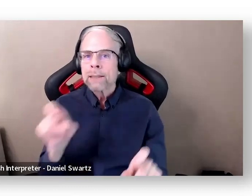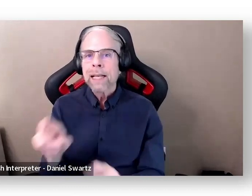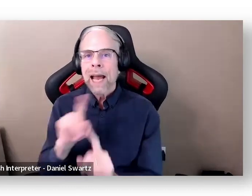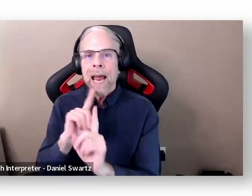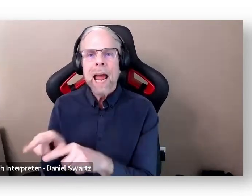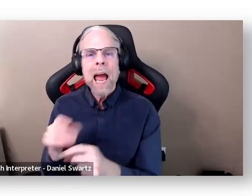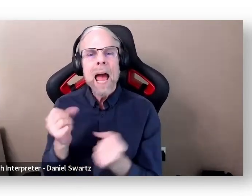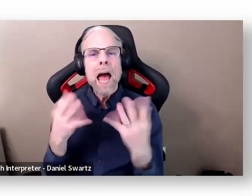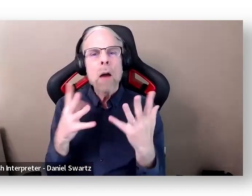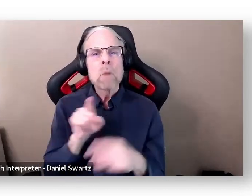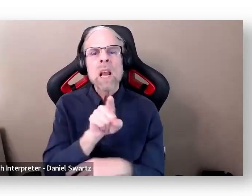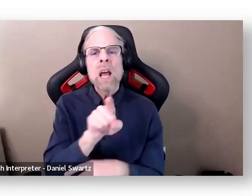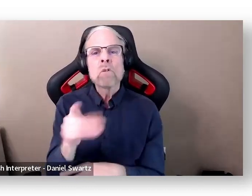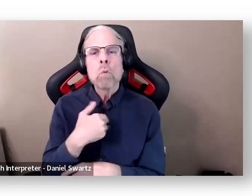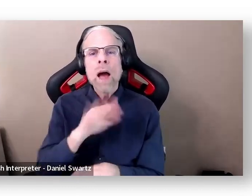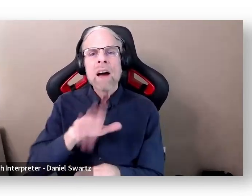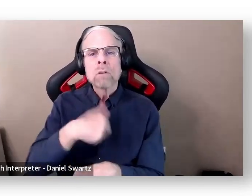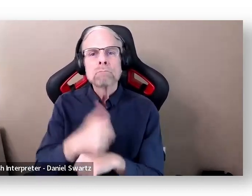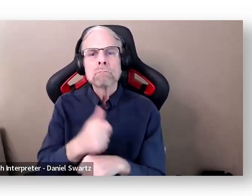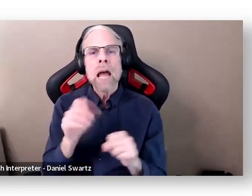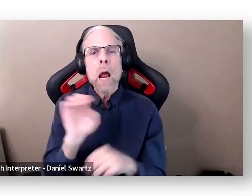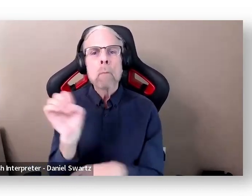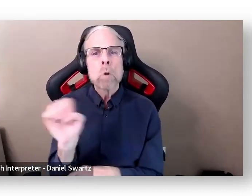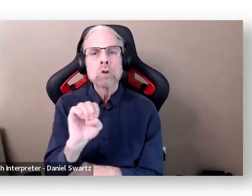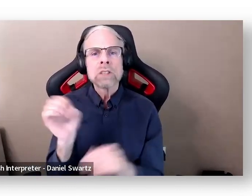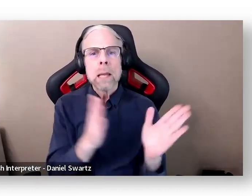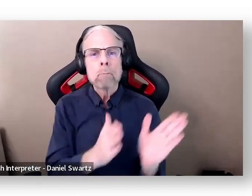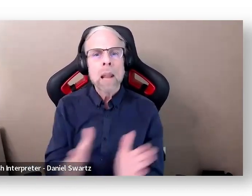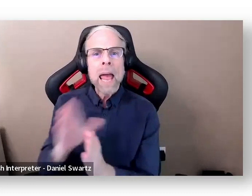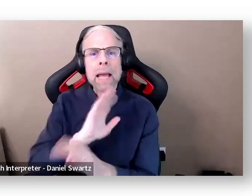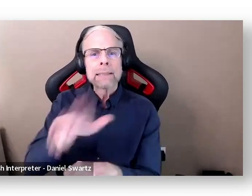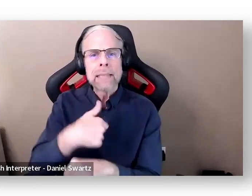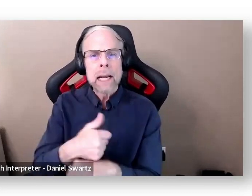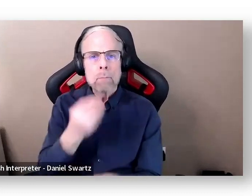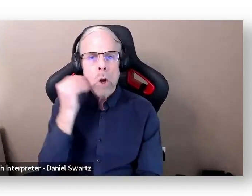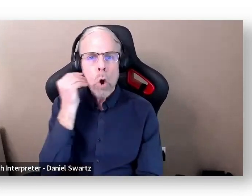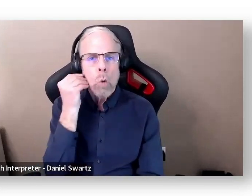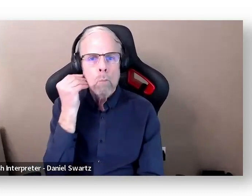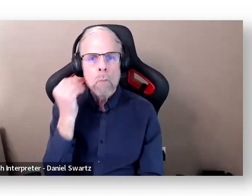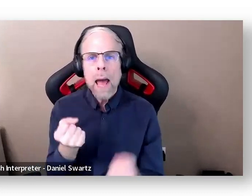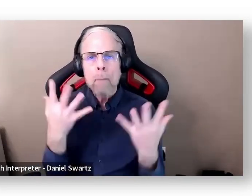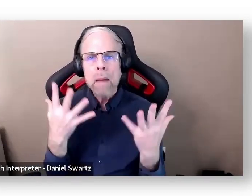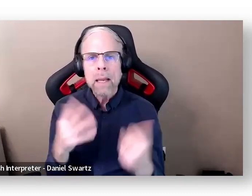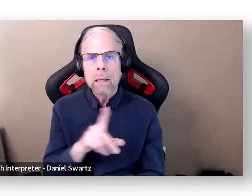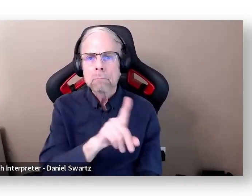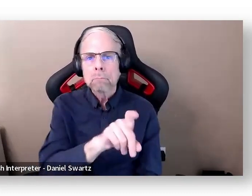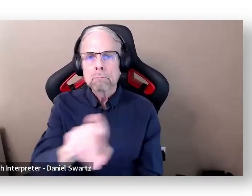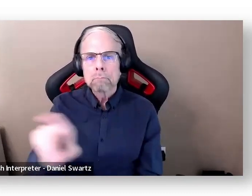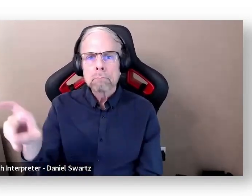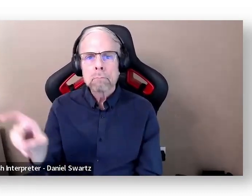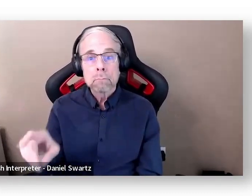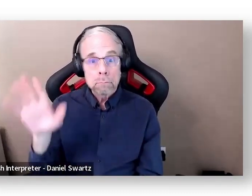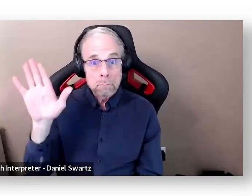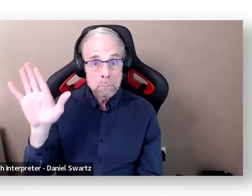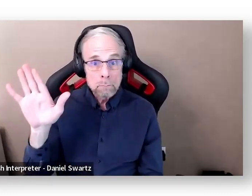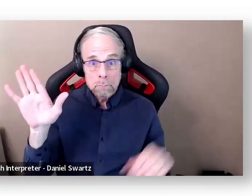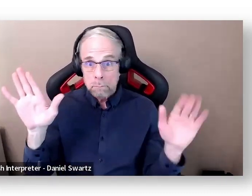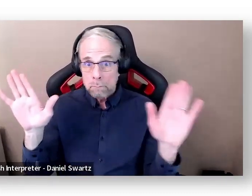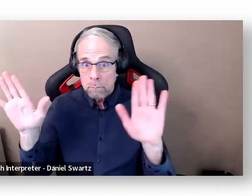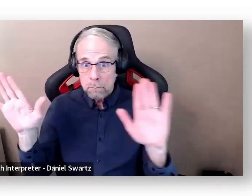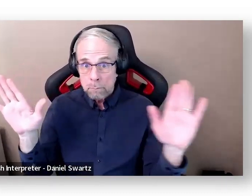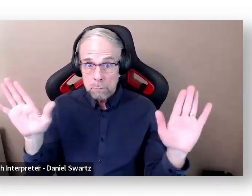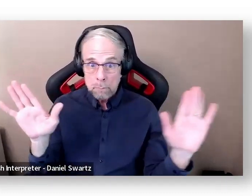Ahora, a lo divertido, ¿cuántos de ustedes tienen un plan de emergencia en casa?